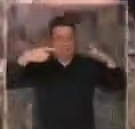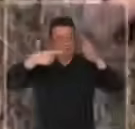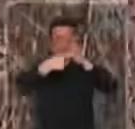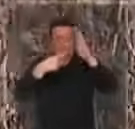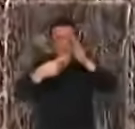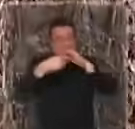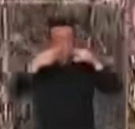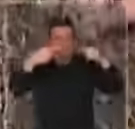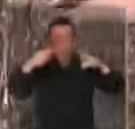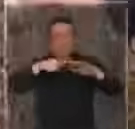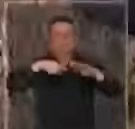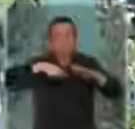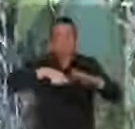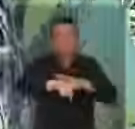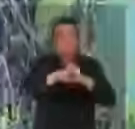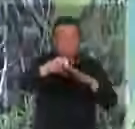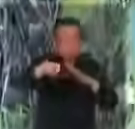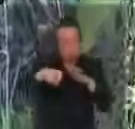a sectores como esto.